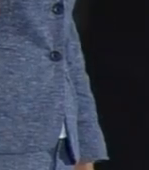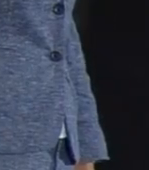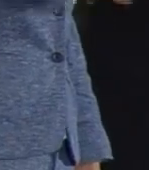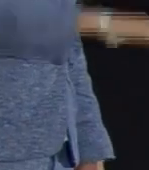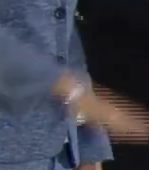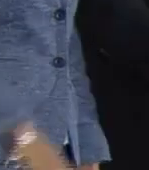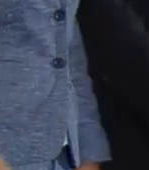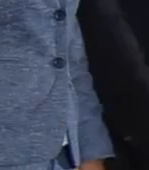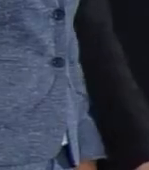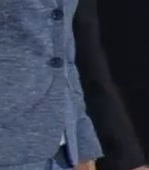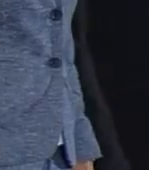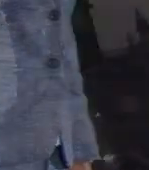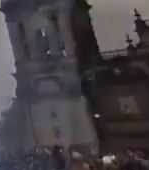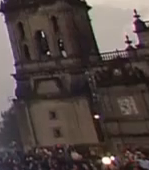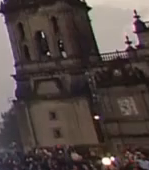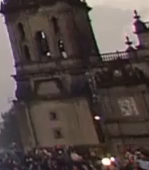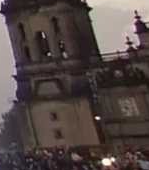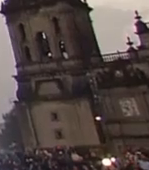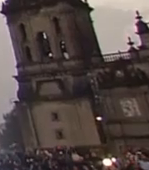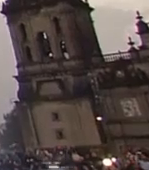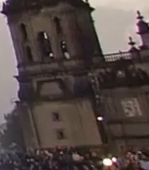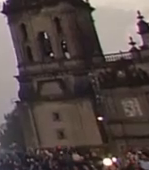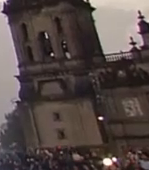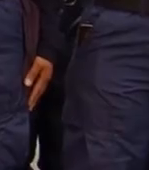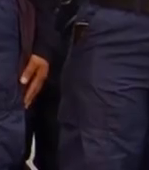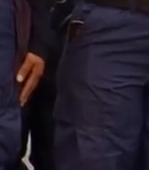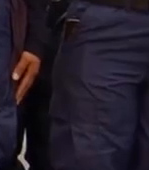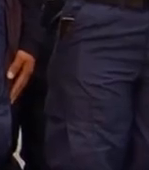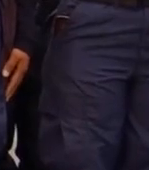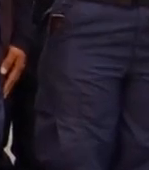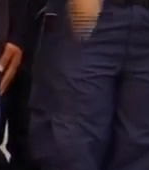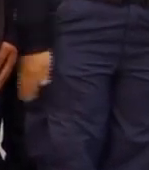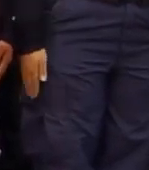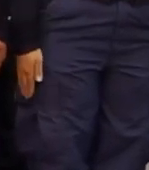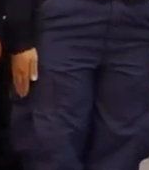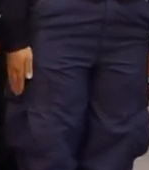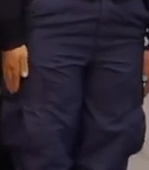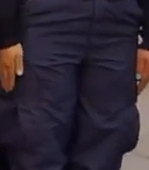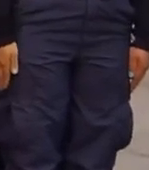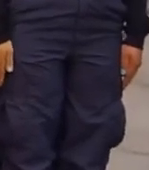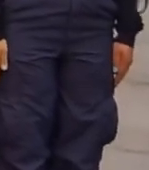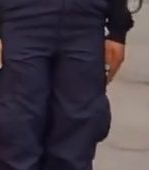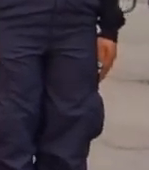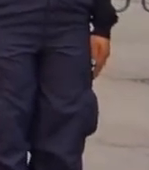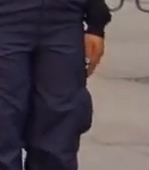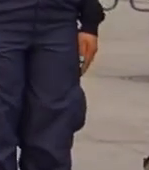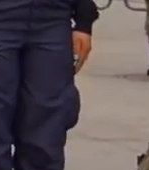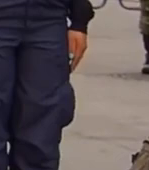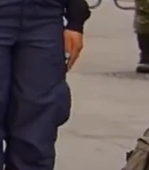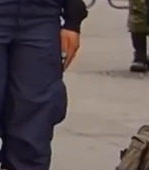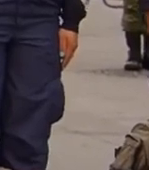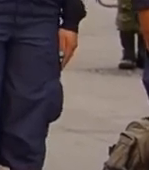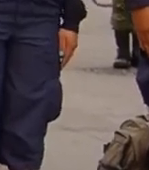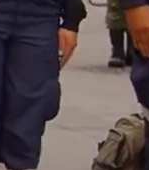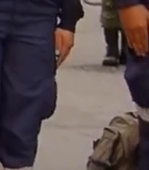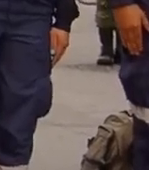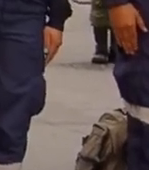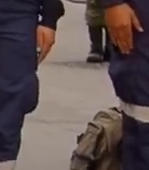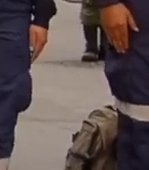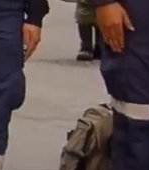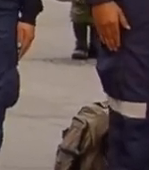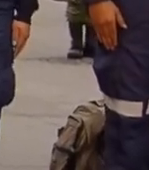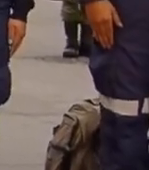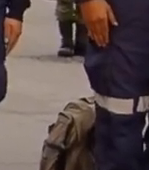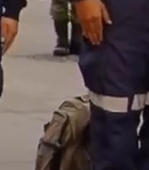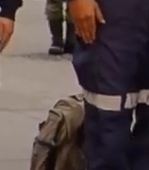un saldo oficial de 369 muertos. Tras un toque del silencio, que la banda de guerra del ejército mexicano